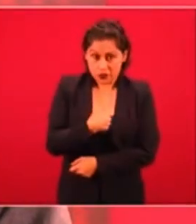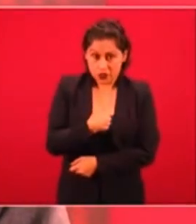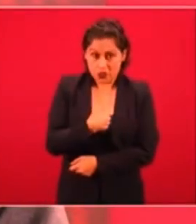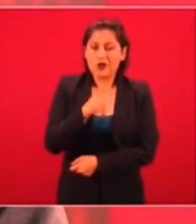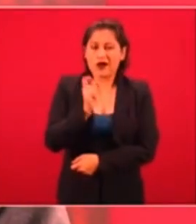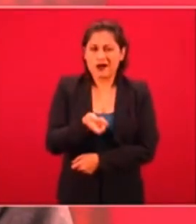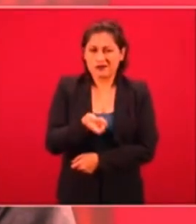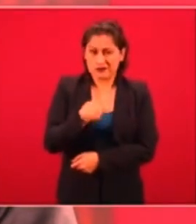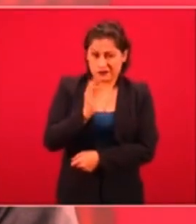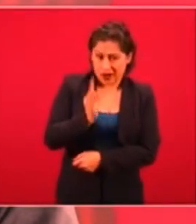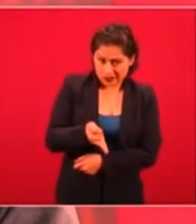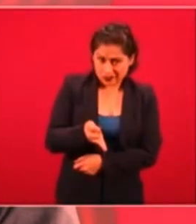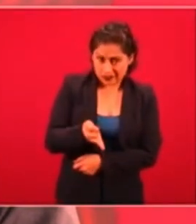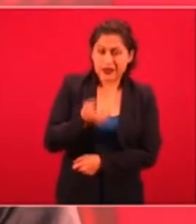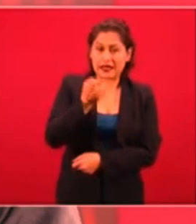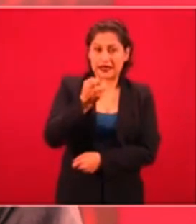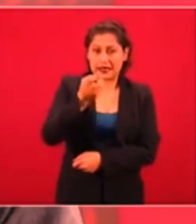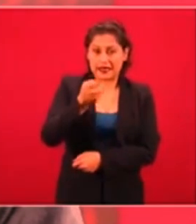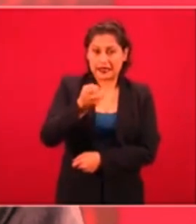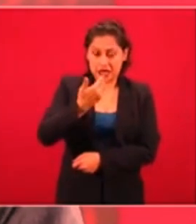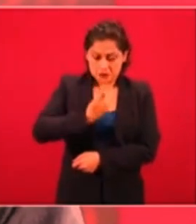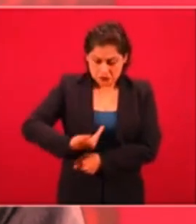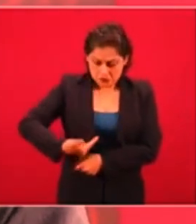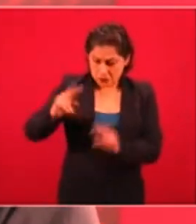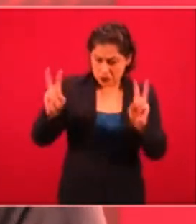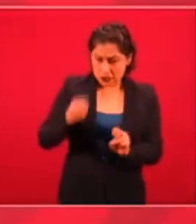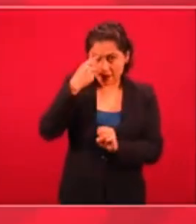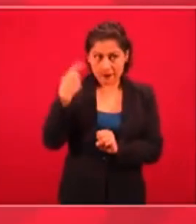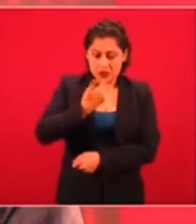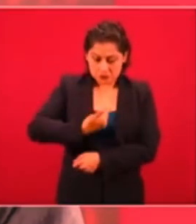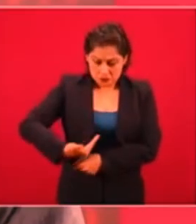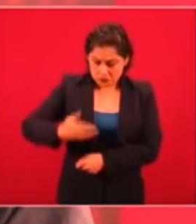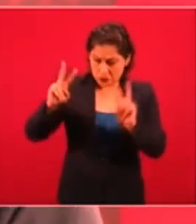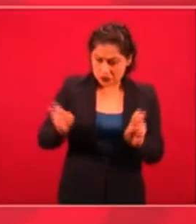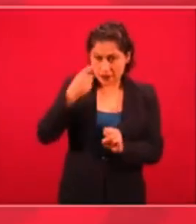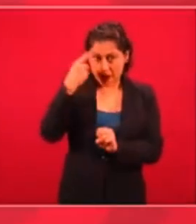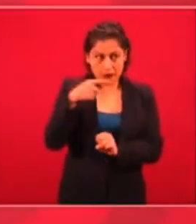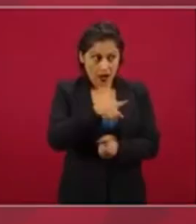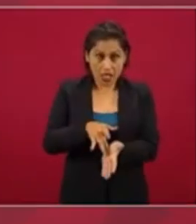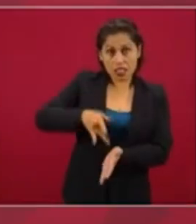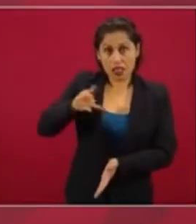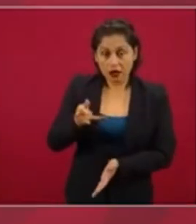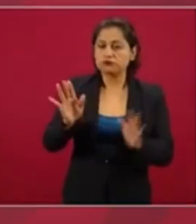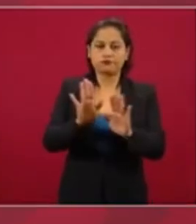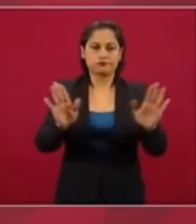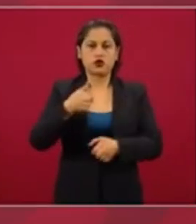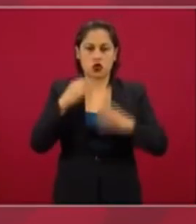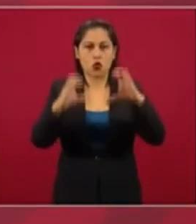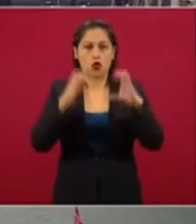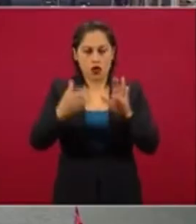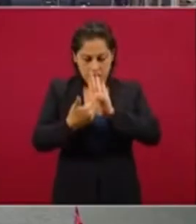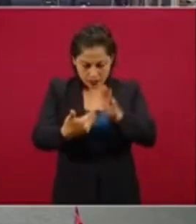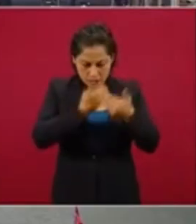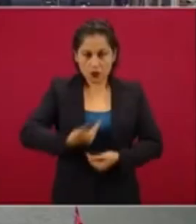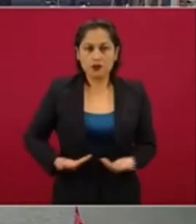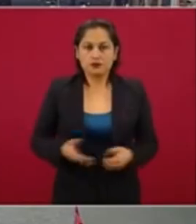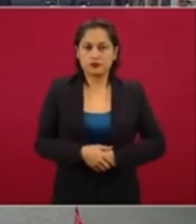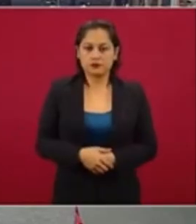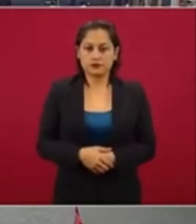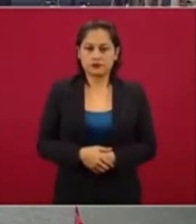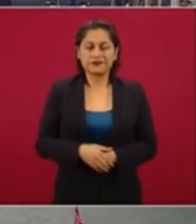que utilicen la institución presidencial. Hay que cuidar al investidor. Hay que cuidar al investidor. ¿Es un chantaje, presidente? Es